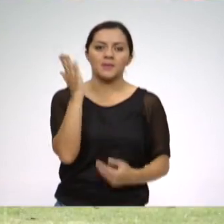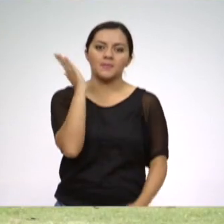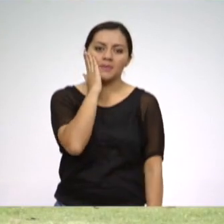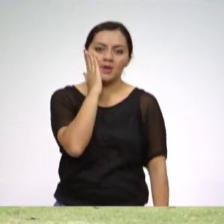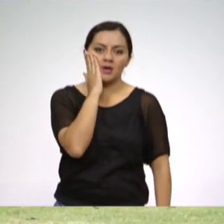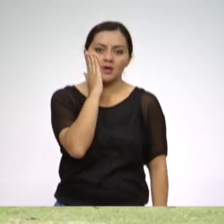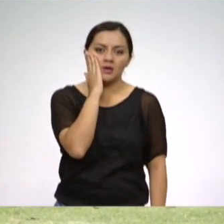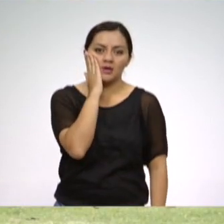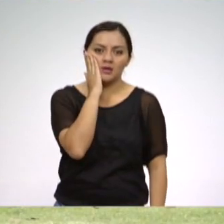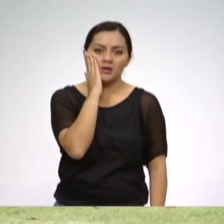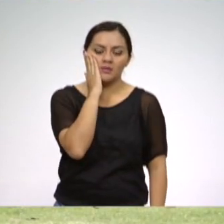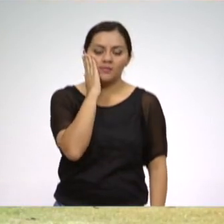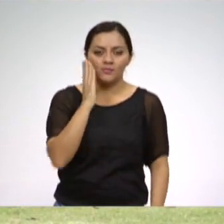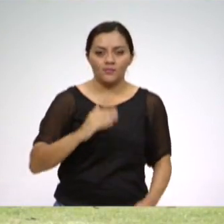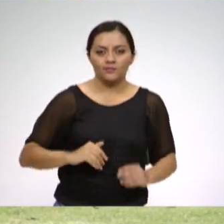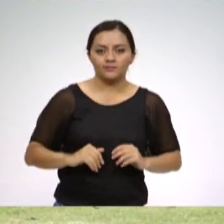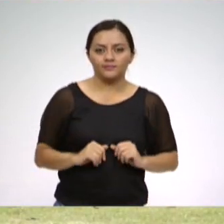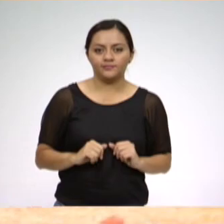madres.